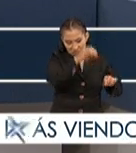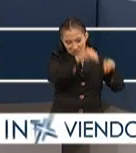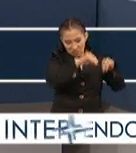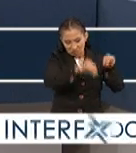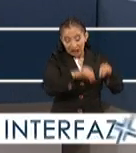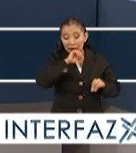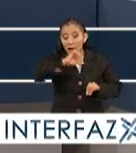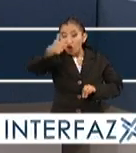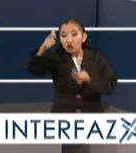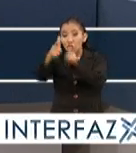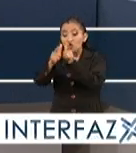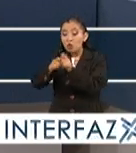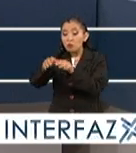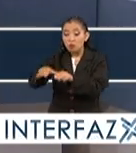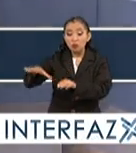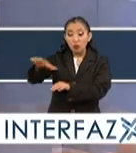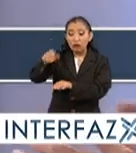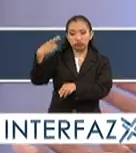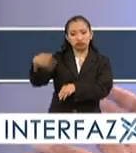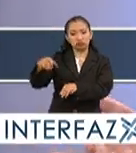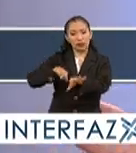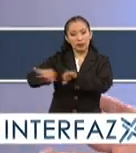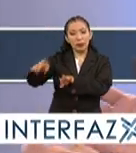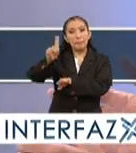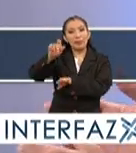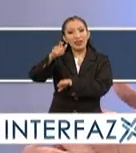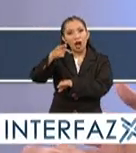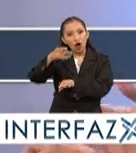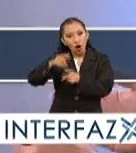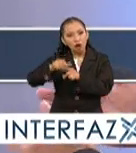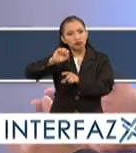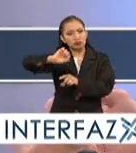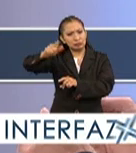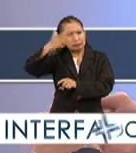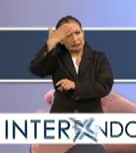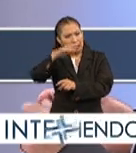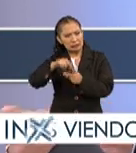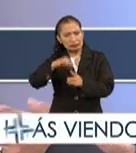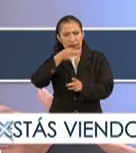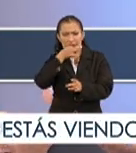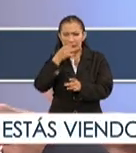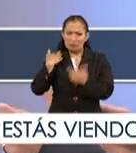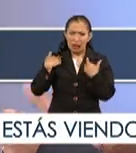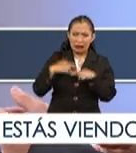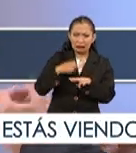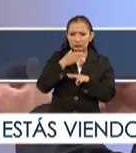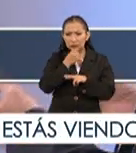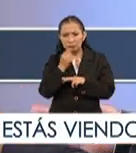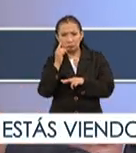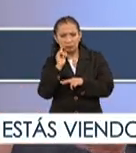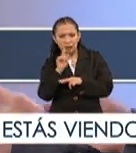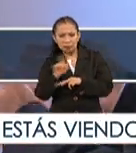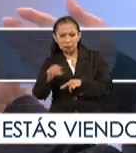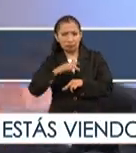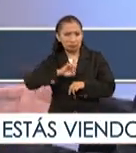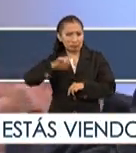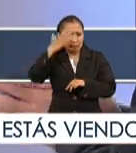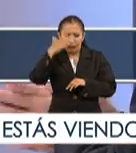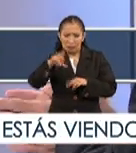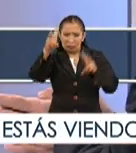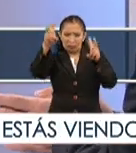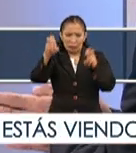un grupo muy relevante a trabajar de pedagogos, de expertos, de maestras, de maestros, de